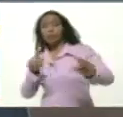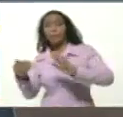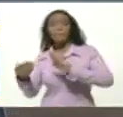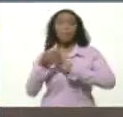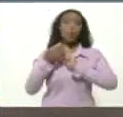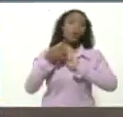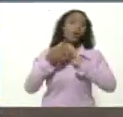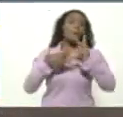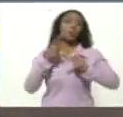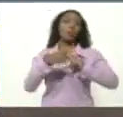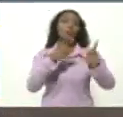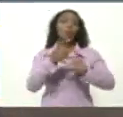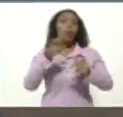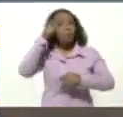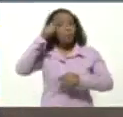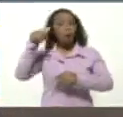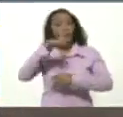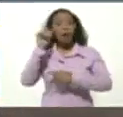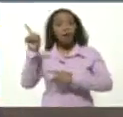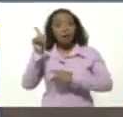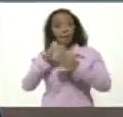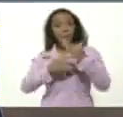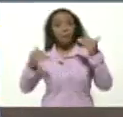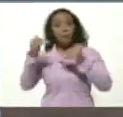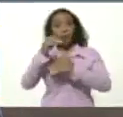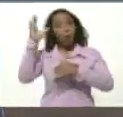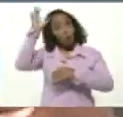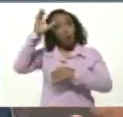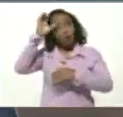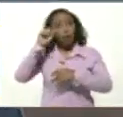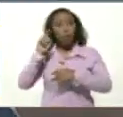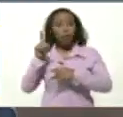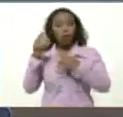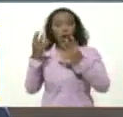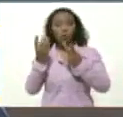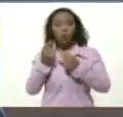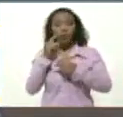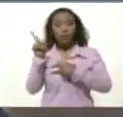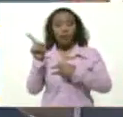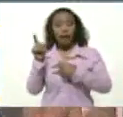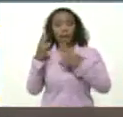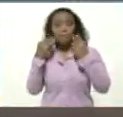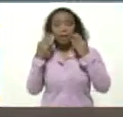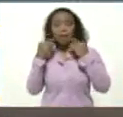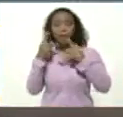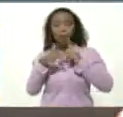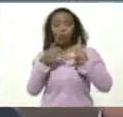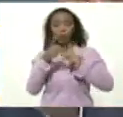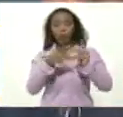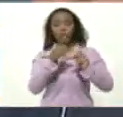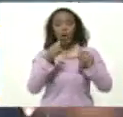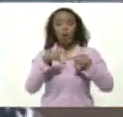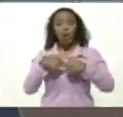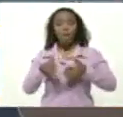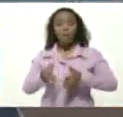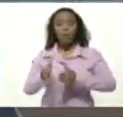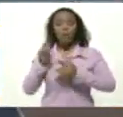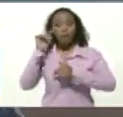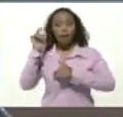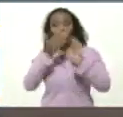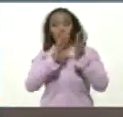proceso de organización de nuestro pueblo y de elevación de la conciencia. Y por eso son innumerables las experiencias productivas que hoy nacen desde la